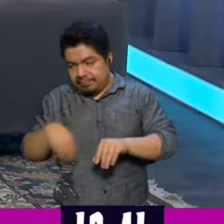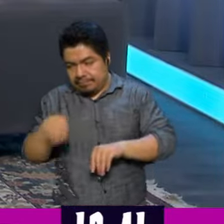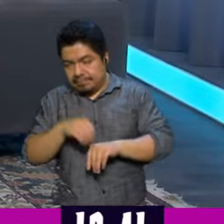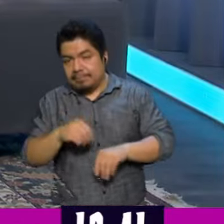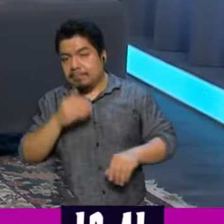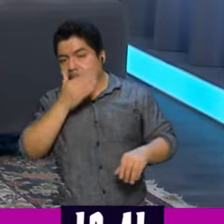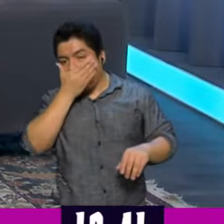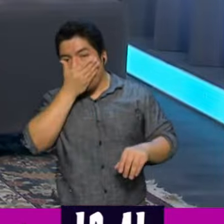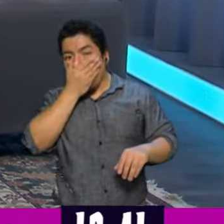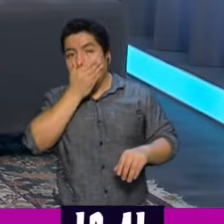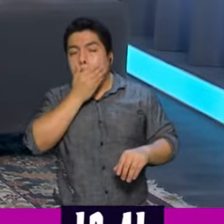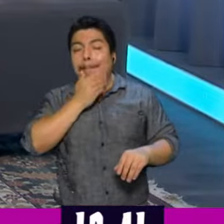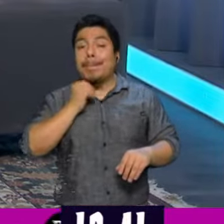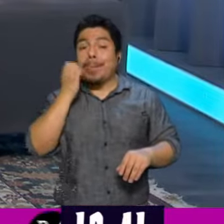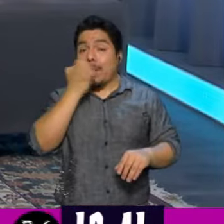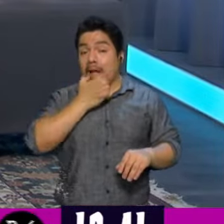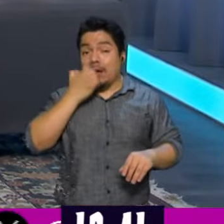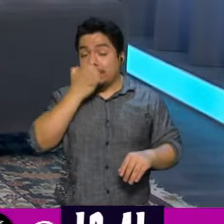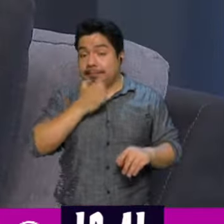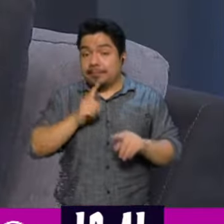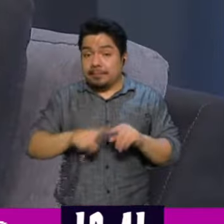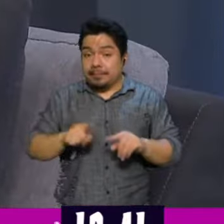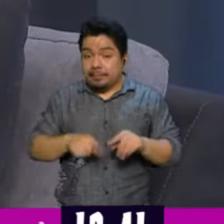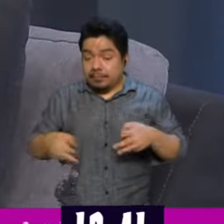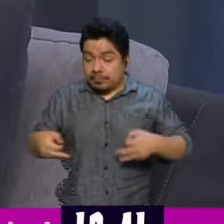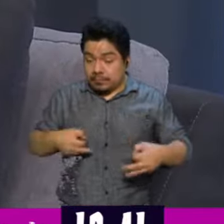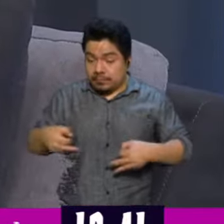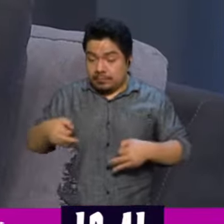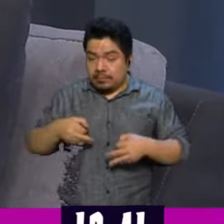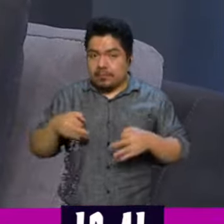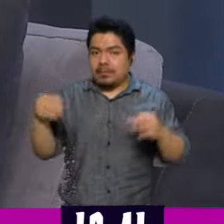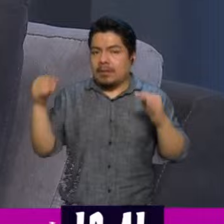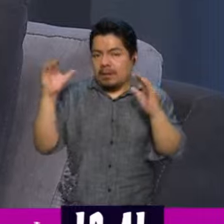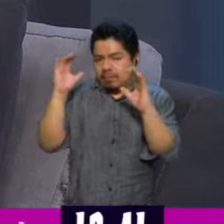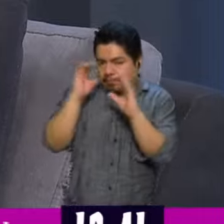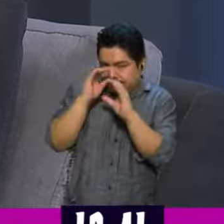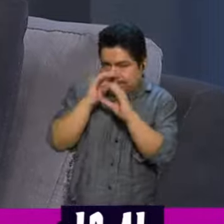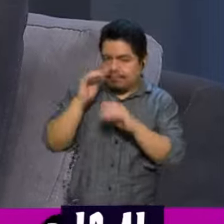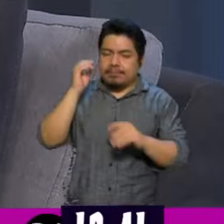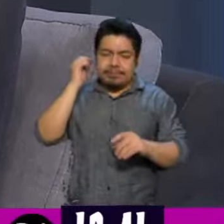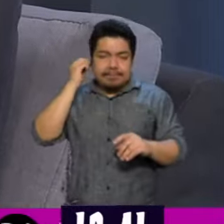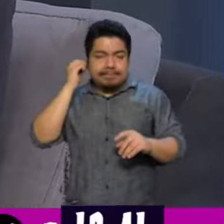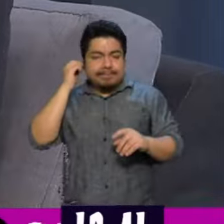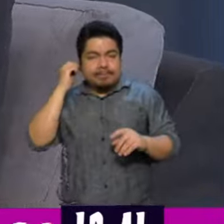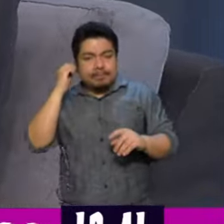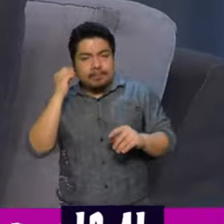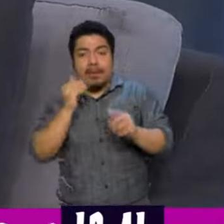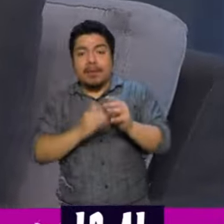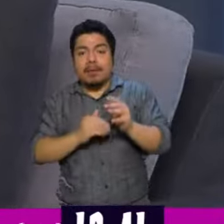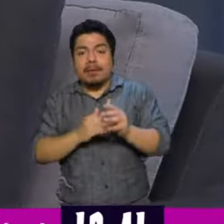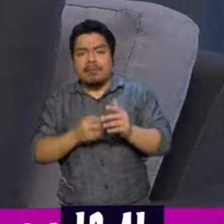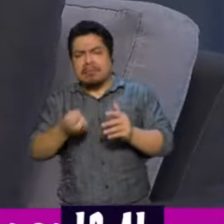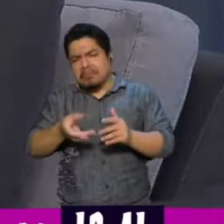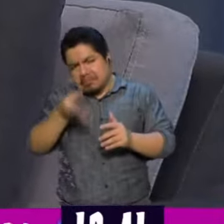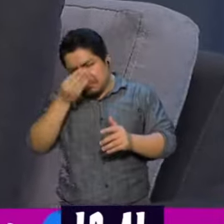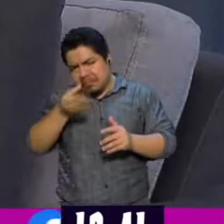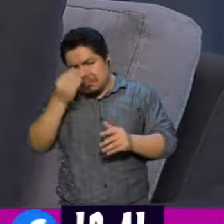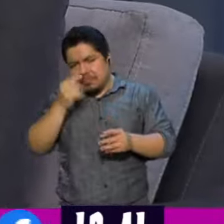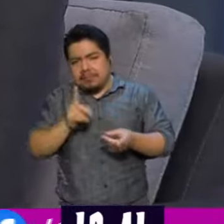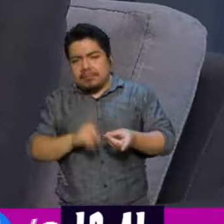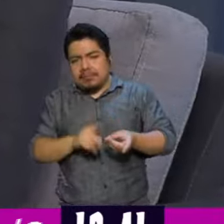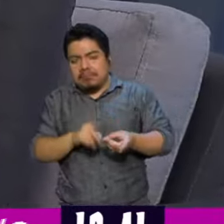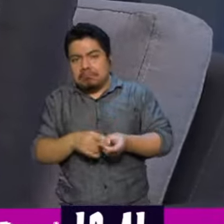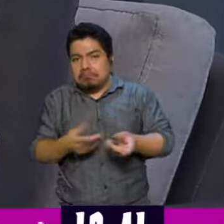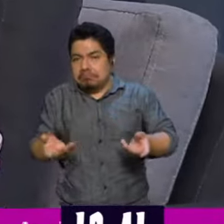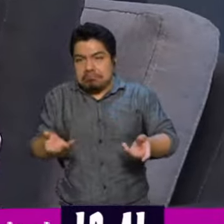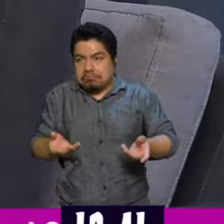una escuela, porque sí. hay teatro hasta de sombritas y de títeres sí. de papel. ¿Eso dónde se aprende? ¿Solo con